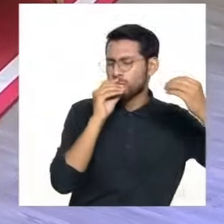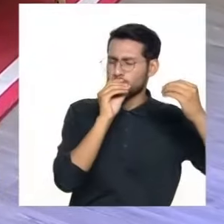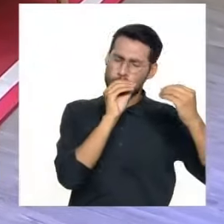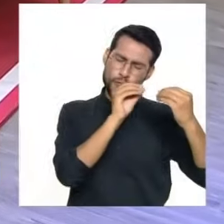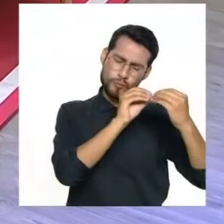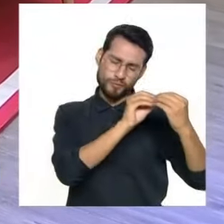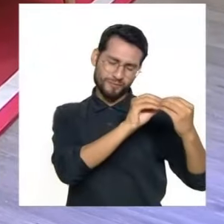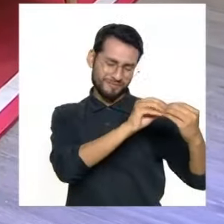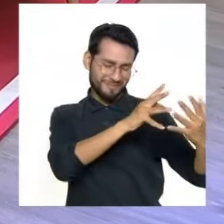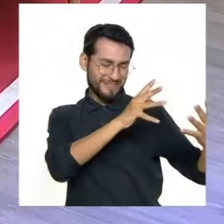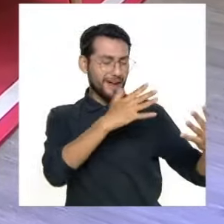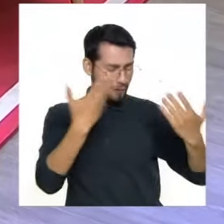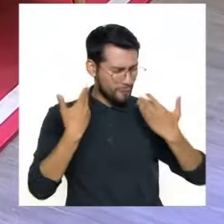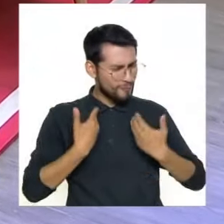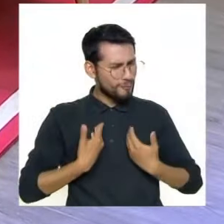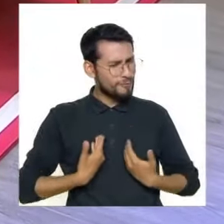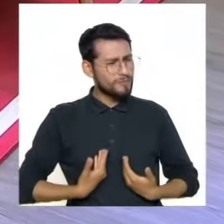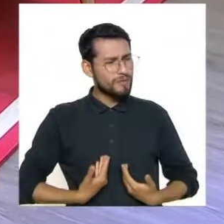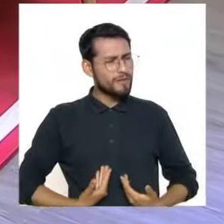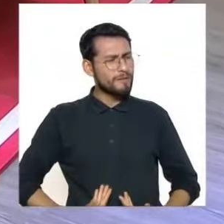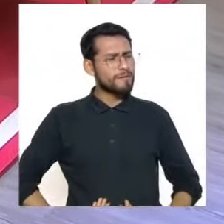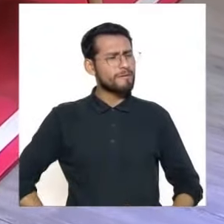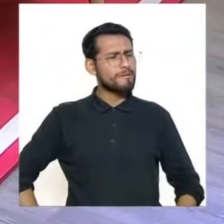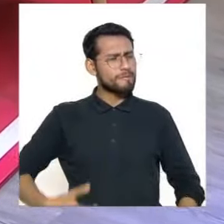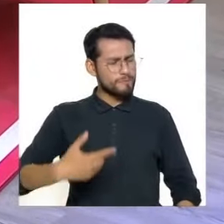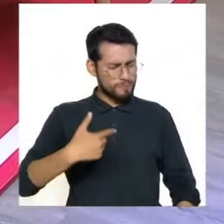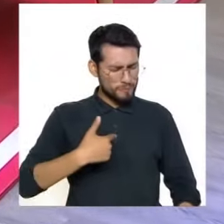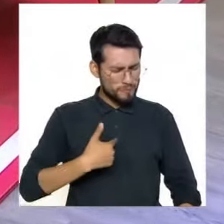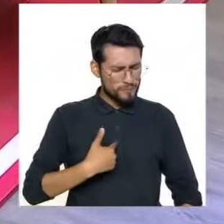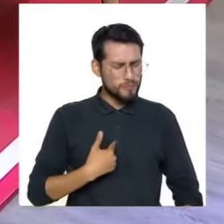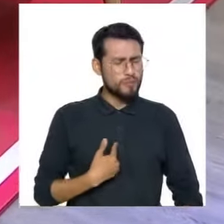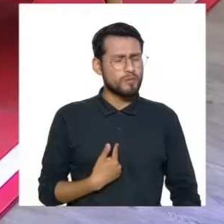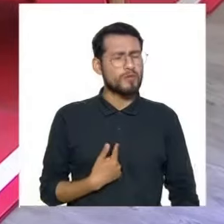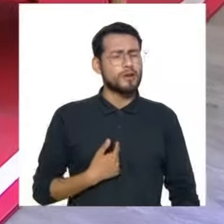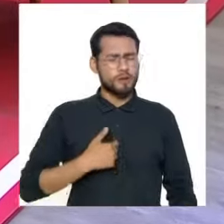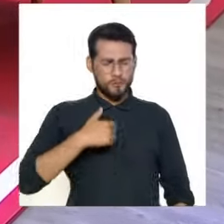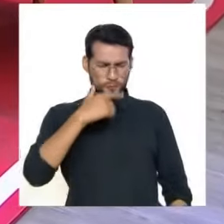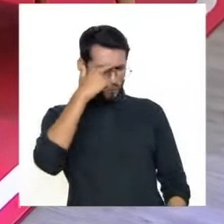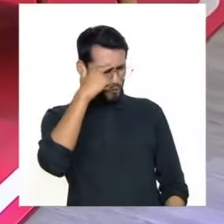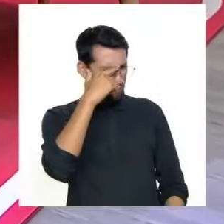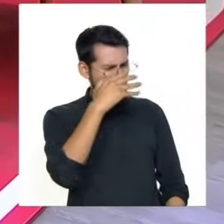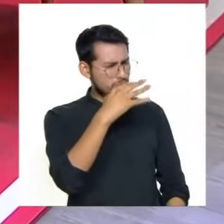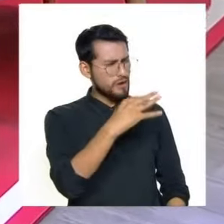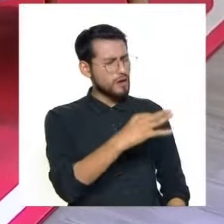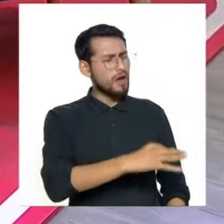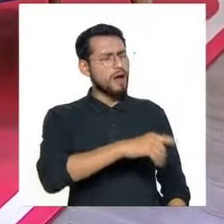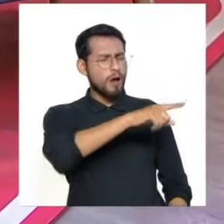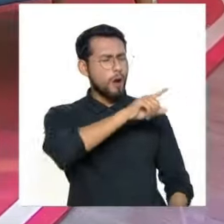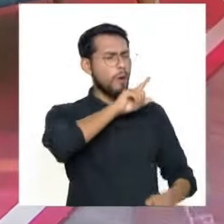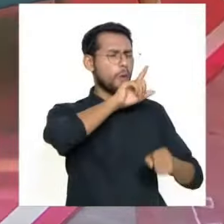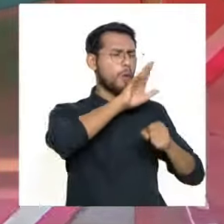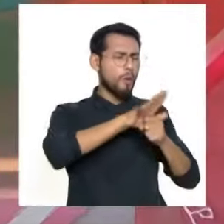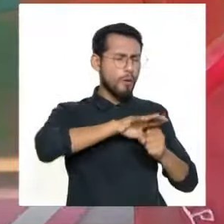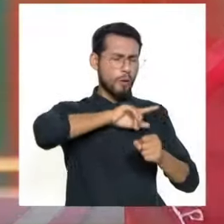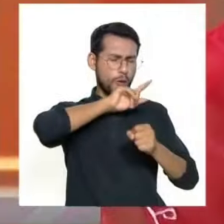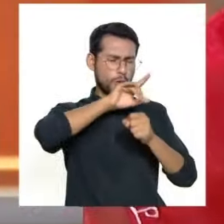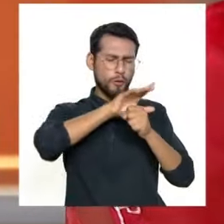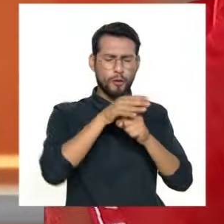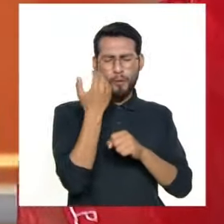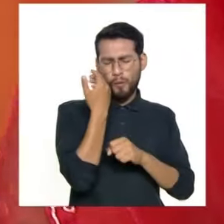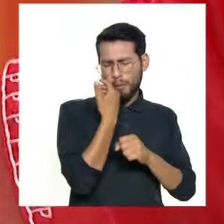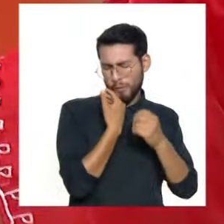yo soy la que creyó en tus promesas y